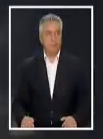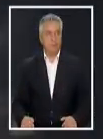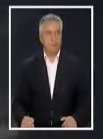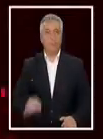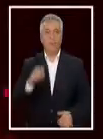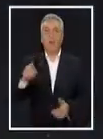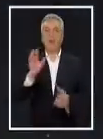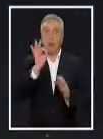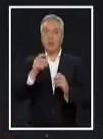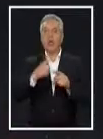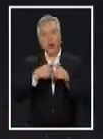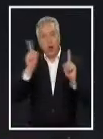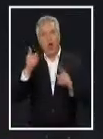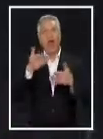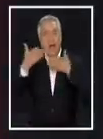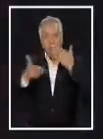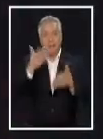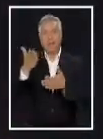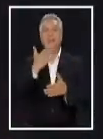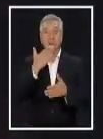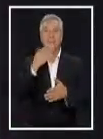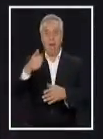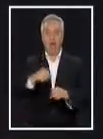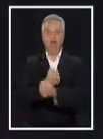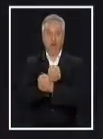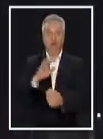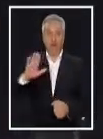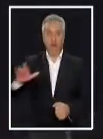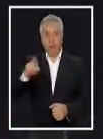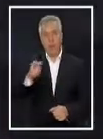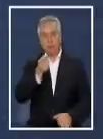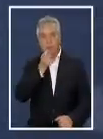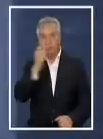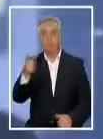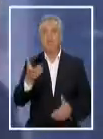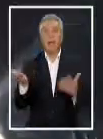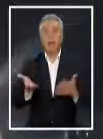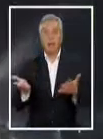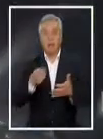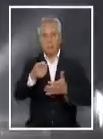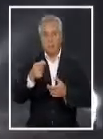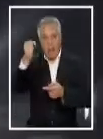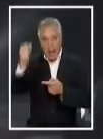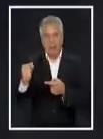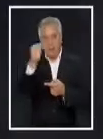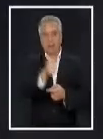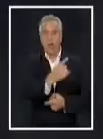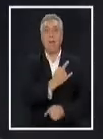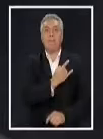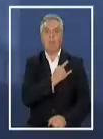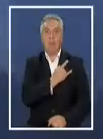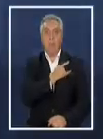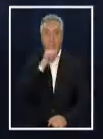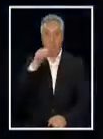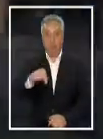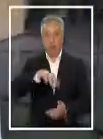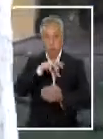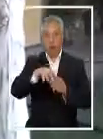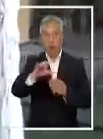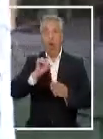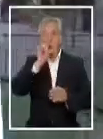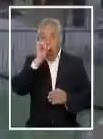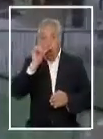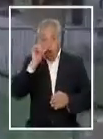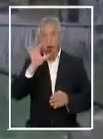J. Emiliano es otro cantante que se encuentra en prisión preventiva. Es acusado de participar en una serie de homicidios en Maipú. Además, se le incautó droga